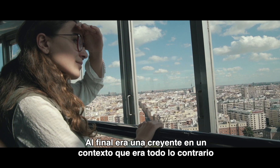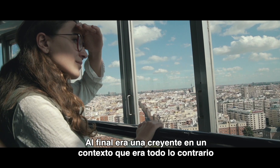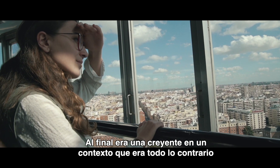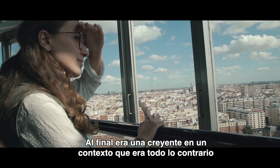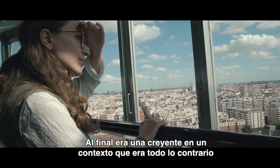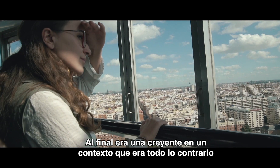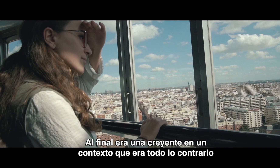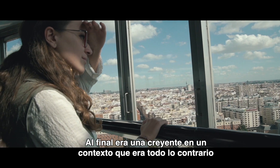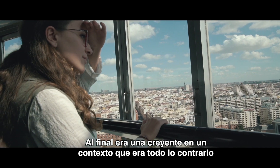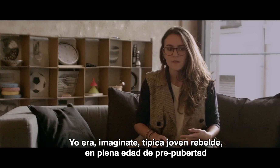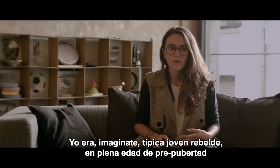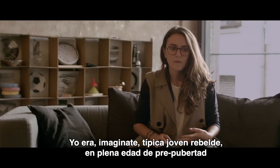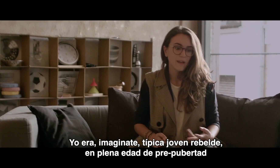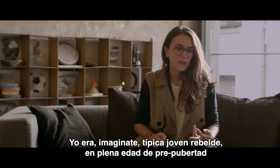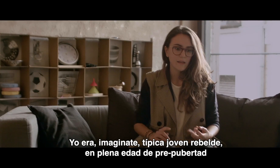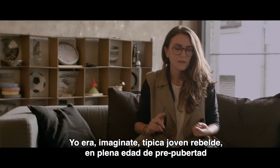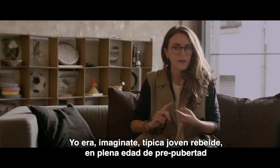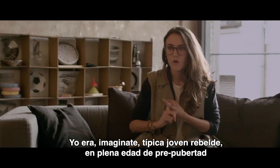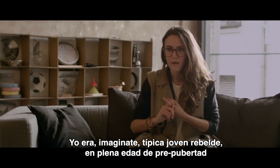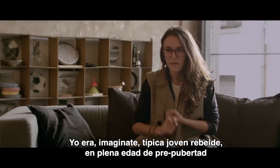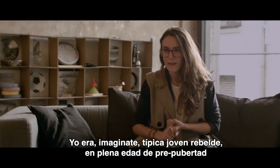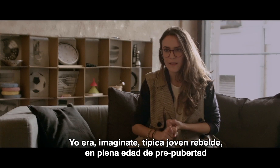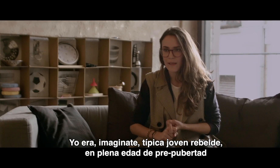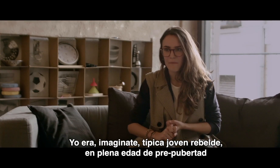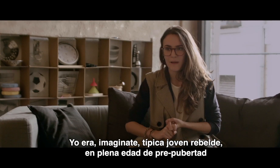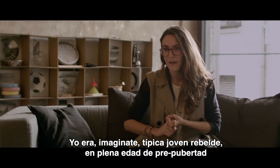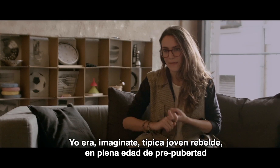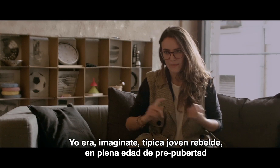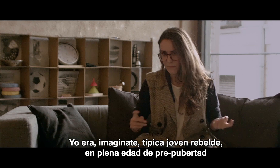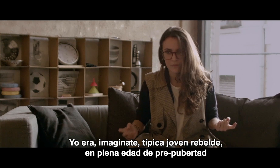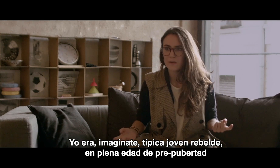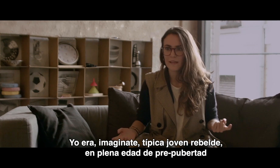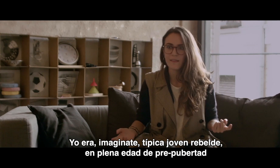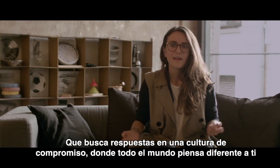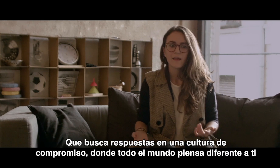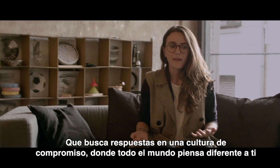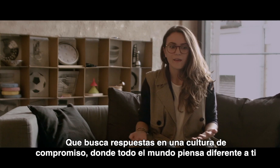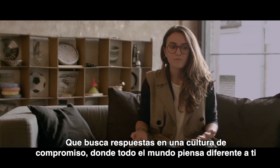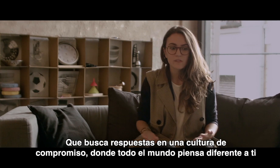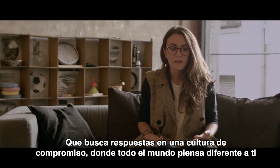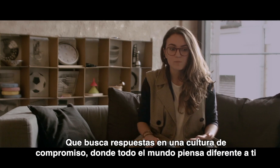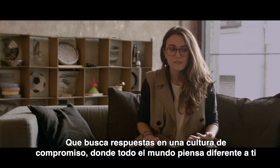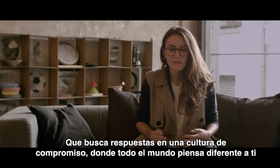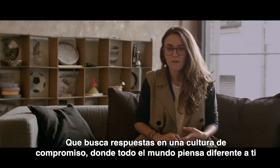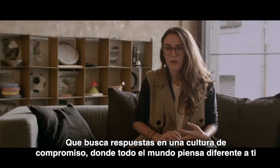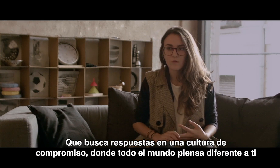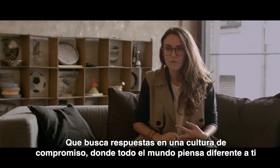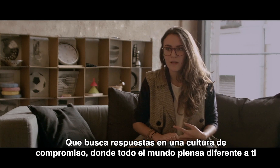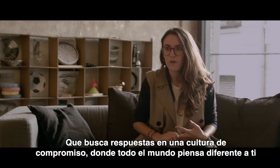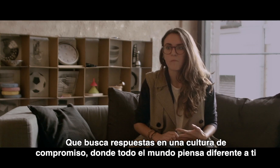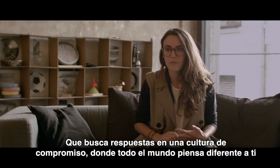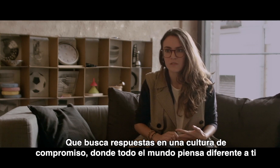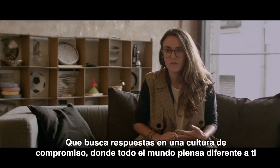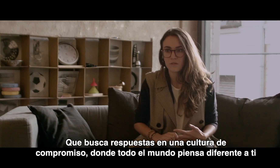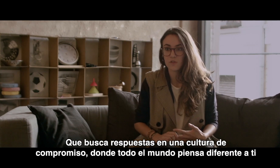en un contexto que era todo lo contrario. Yo era, imagínate, típica joven rebelde en plena edad de prepubertad que busca respuestas en una cultura